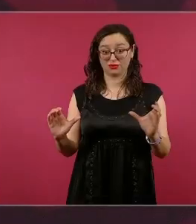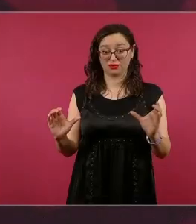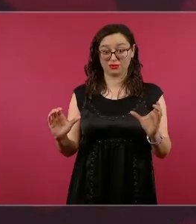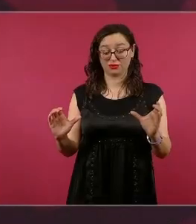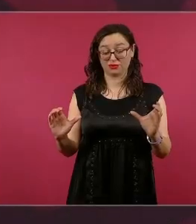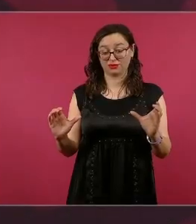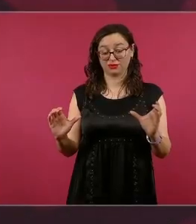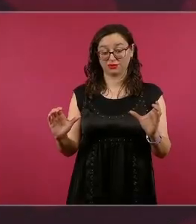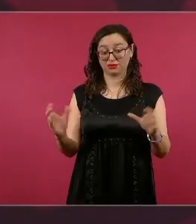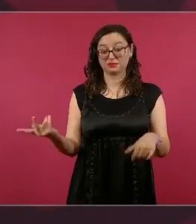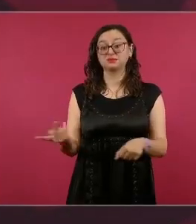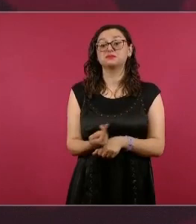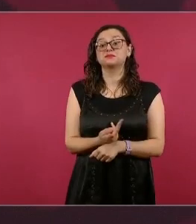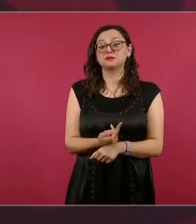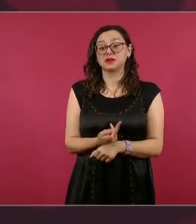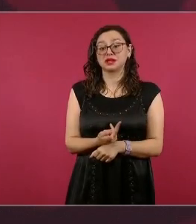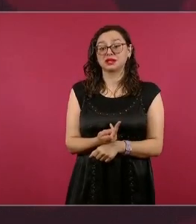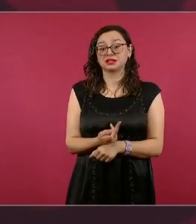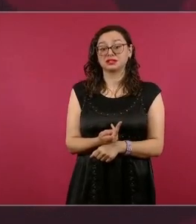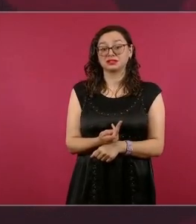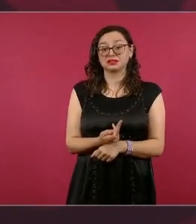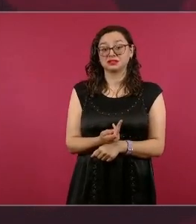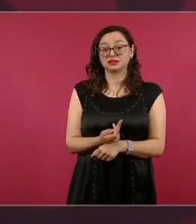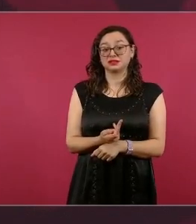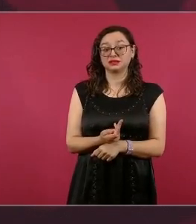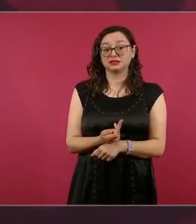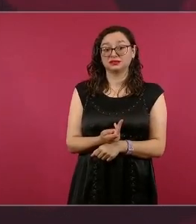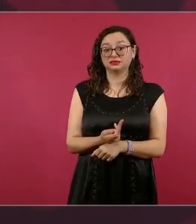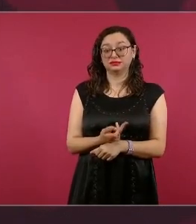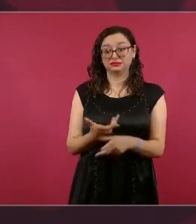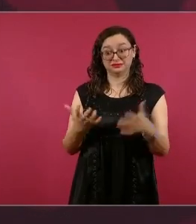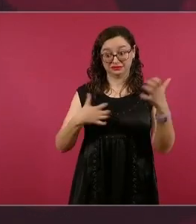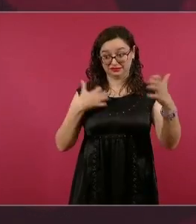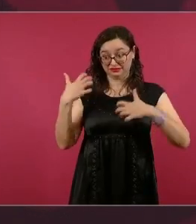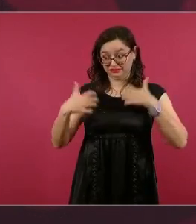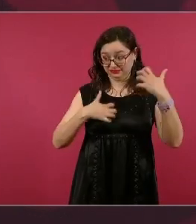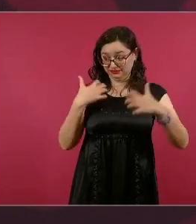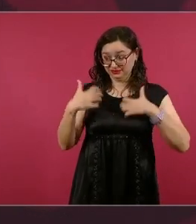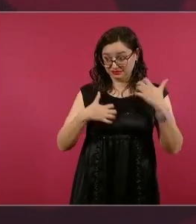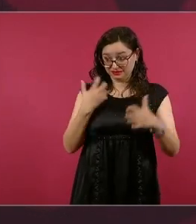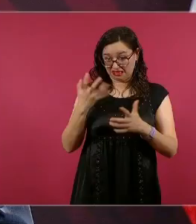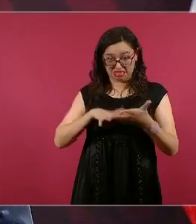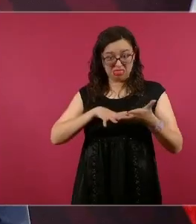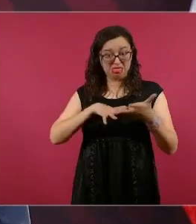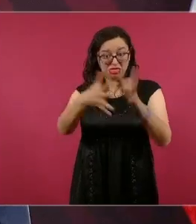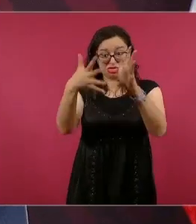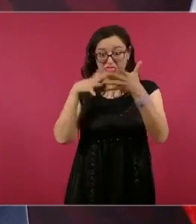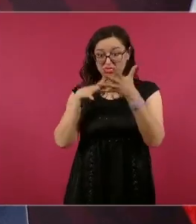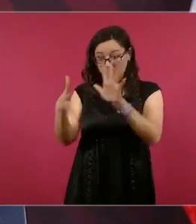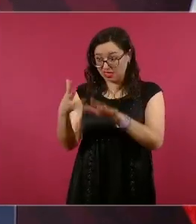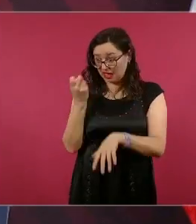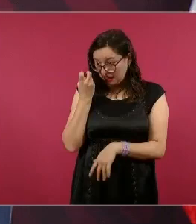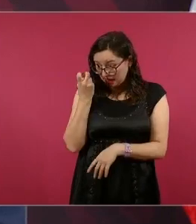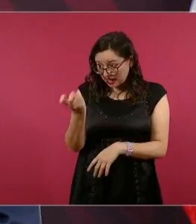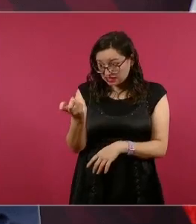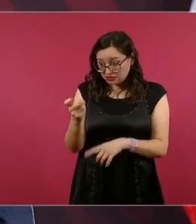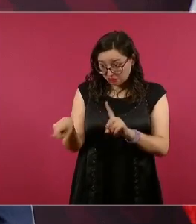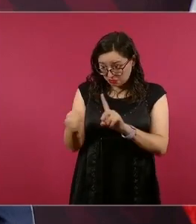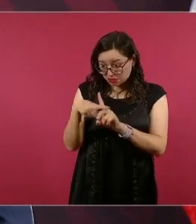porque no es con violencia como se avanza